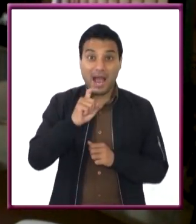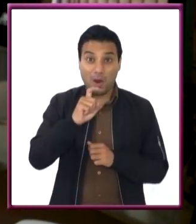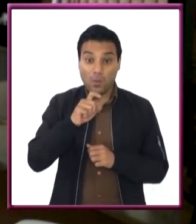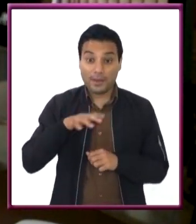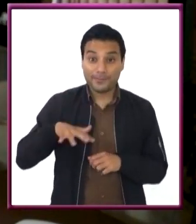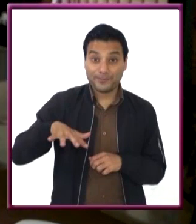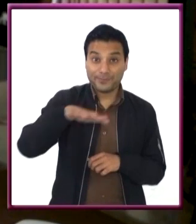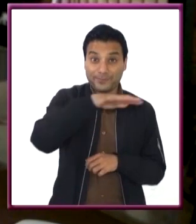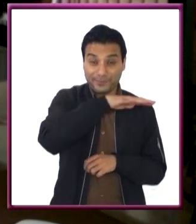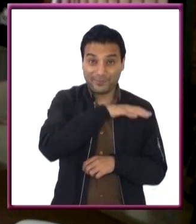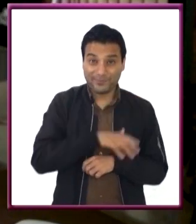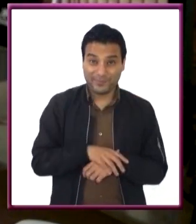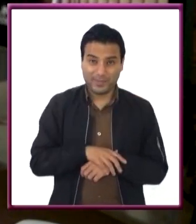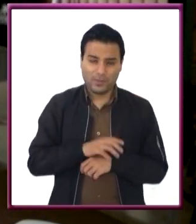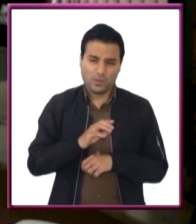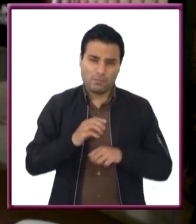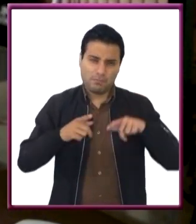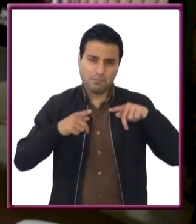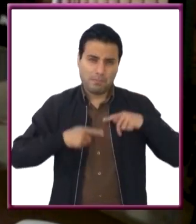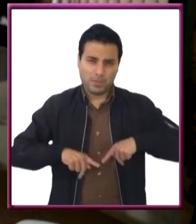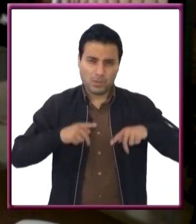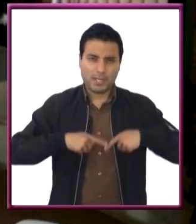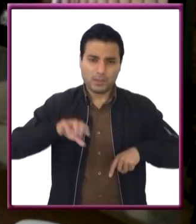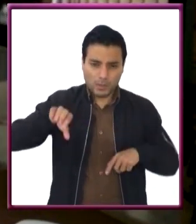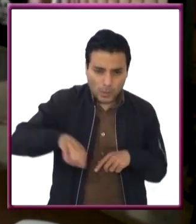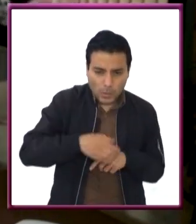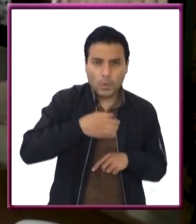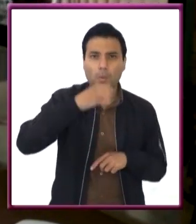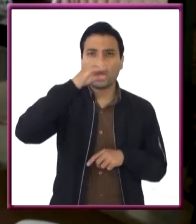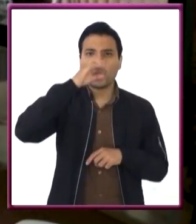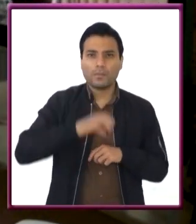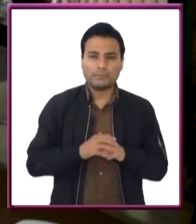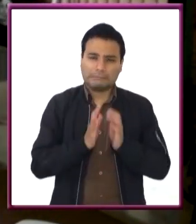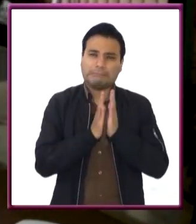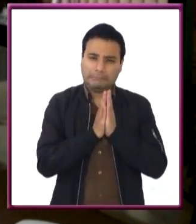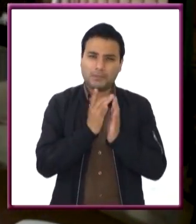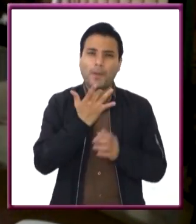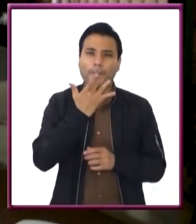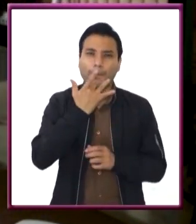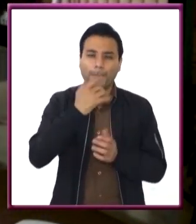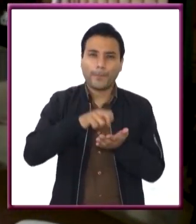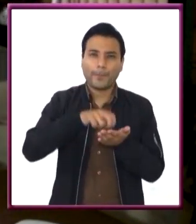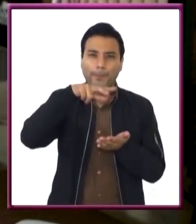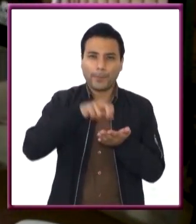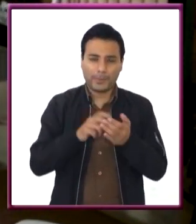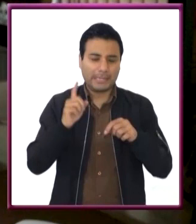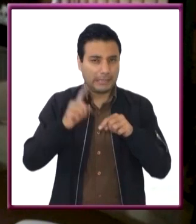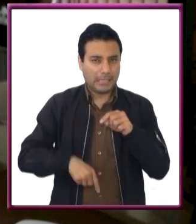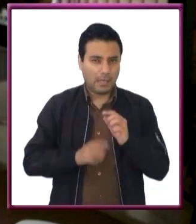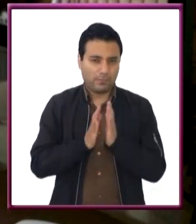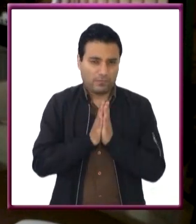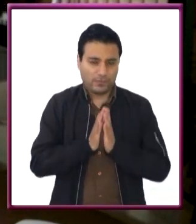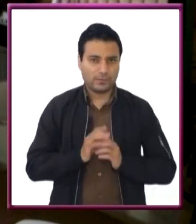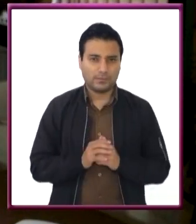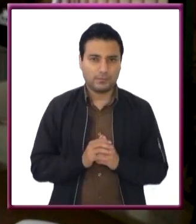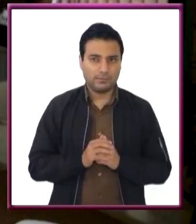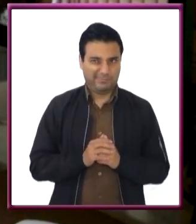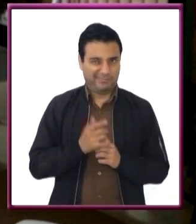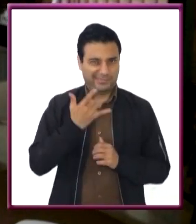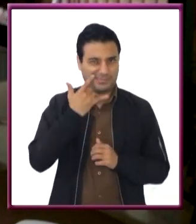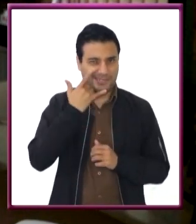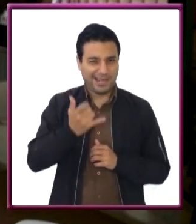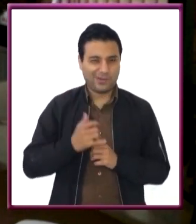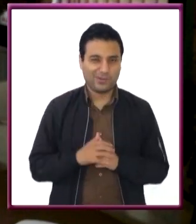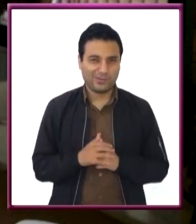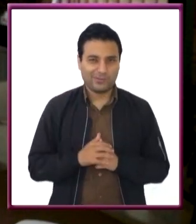beber. Era una costumbre. Era algo muy extraño, pero así era. Y